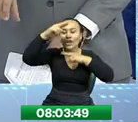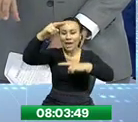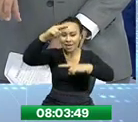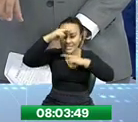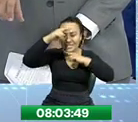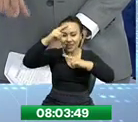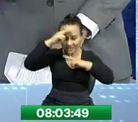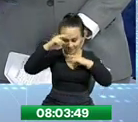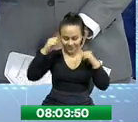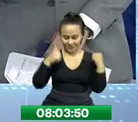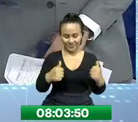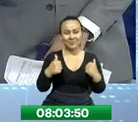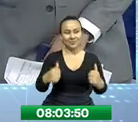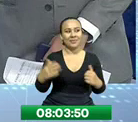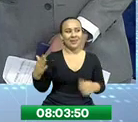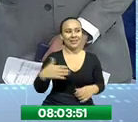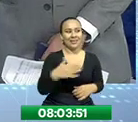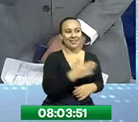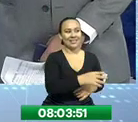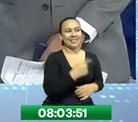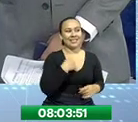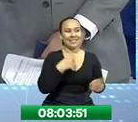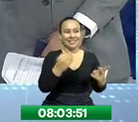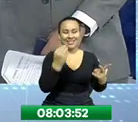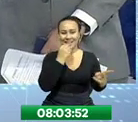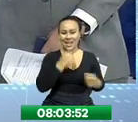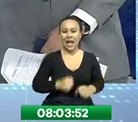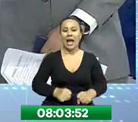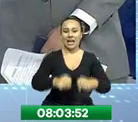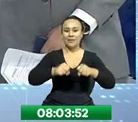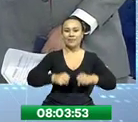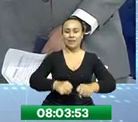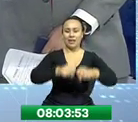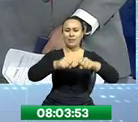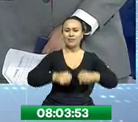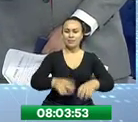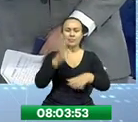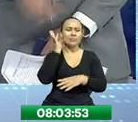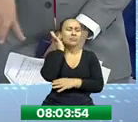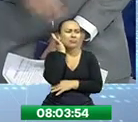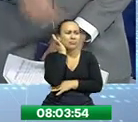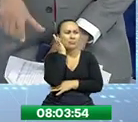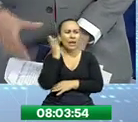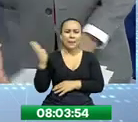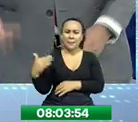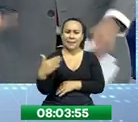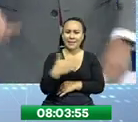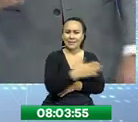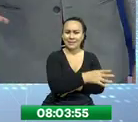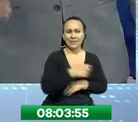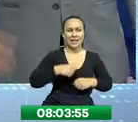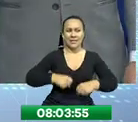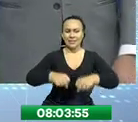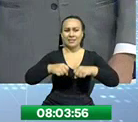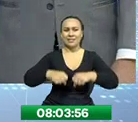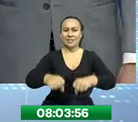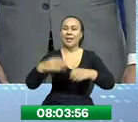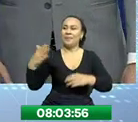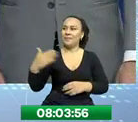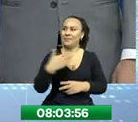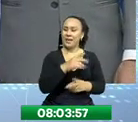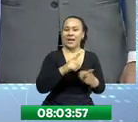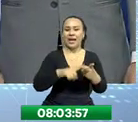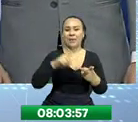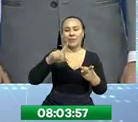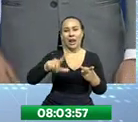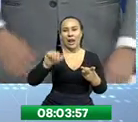¿no? Vieja, claro, la vieja. Yo he comido también caballa. Caballa, claro. Caballa y vieja. Hay caballa, laurel,